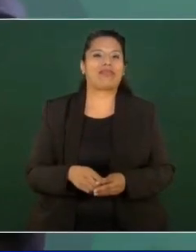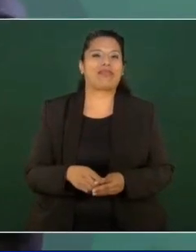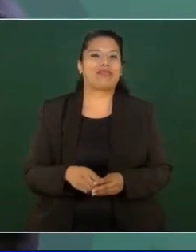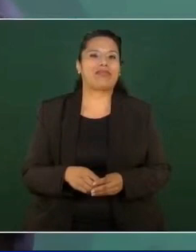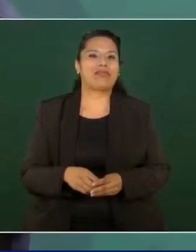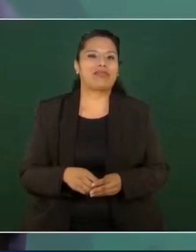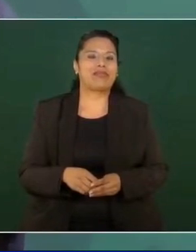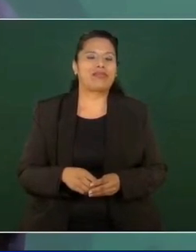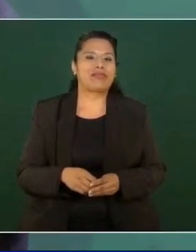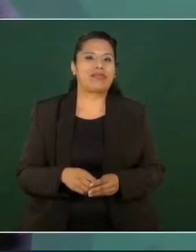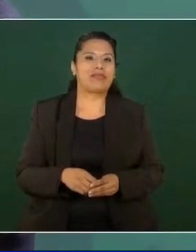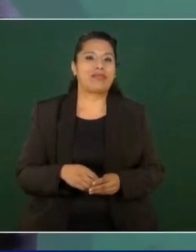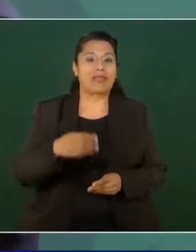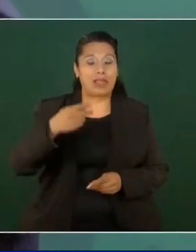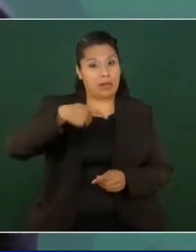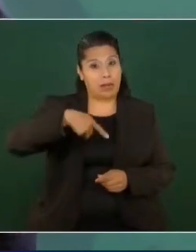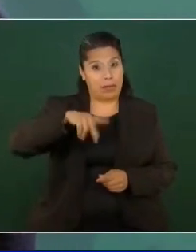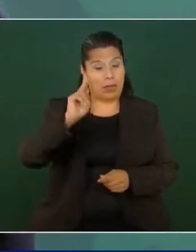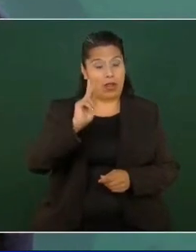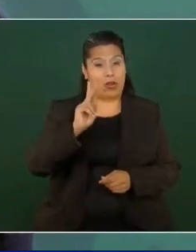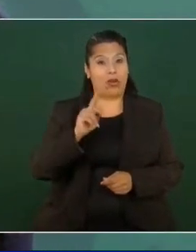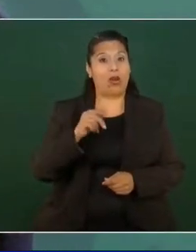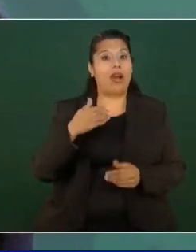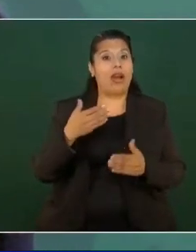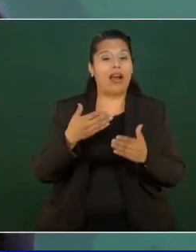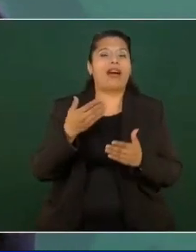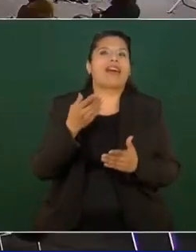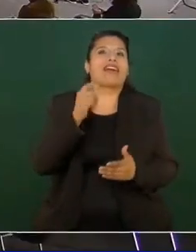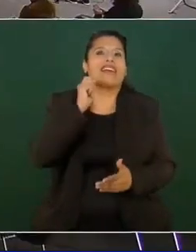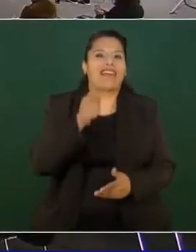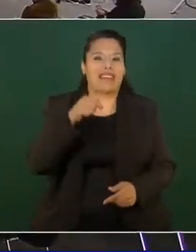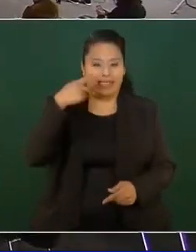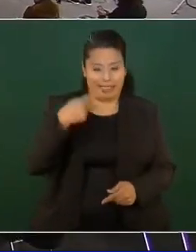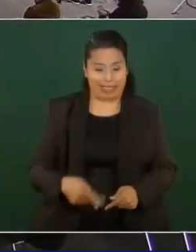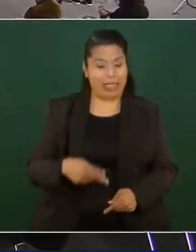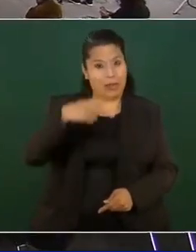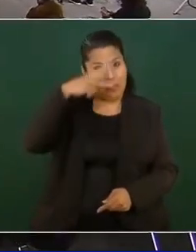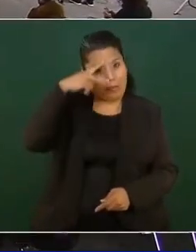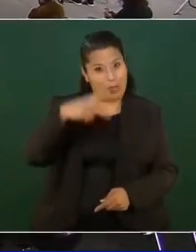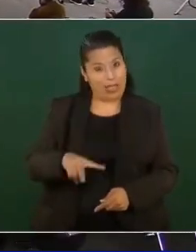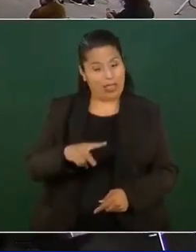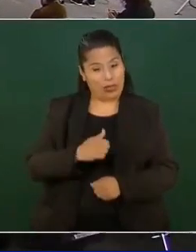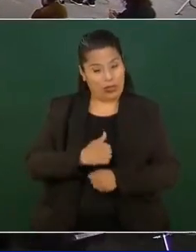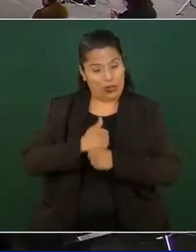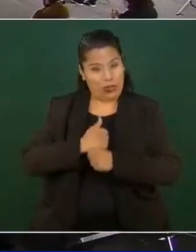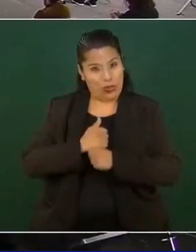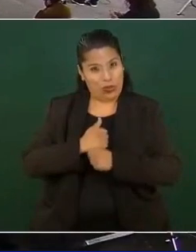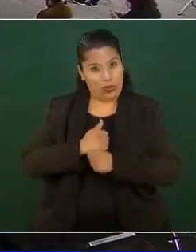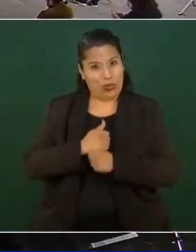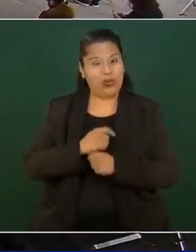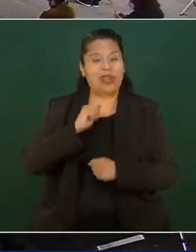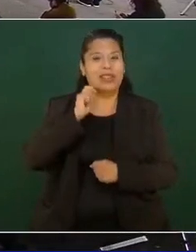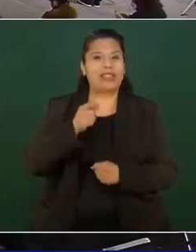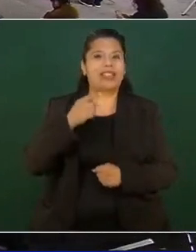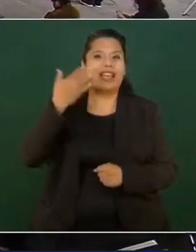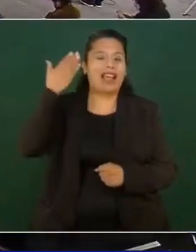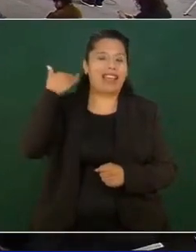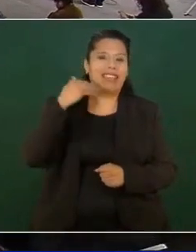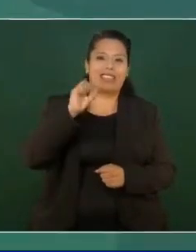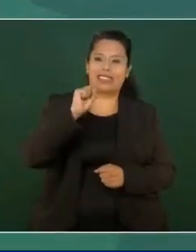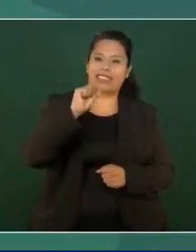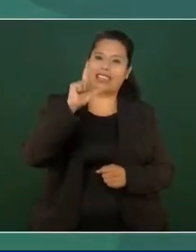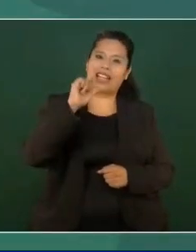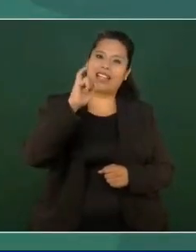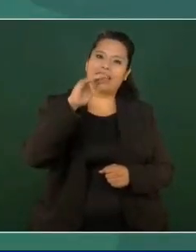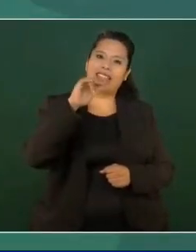no se producen en México como era antes. No es la crisis de Salinas con Zedillo,